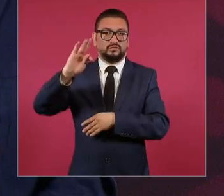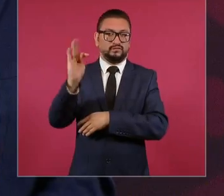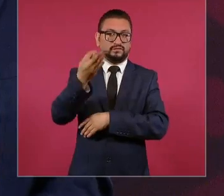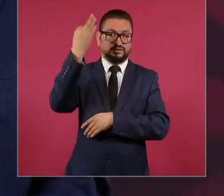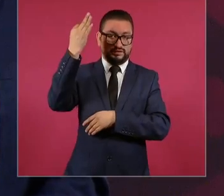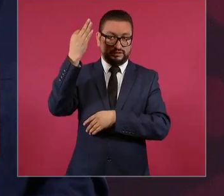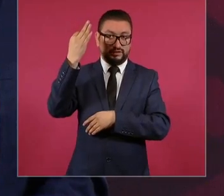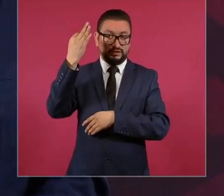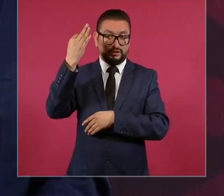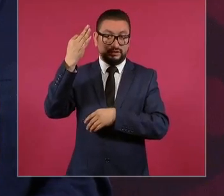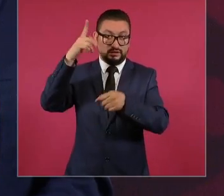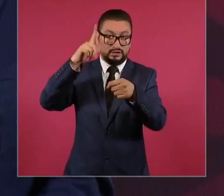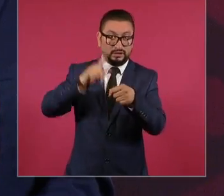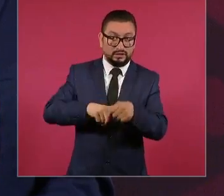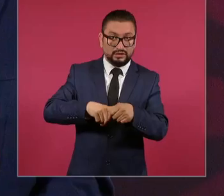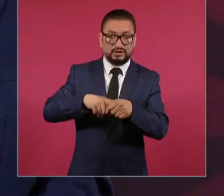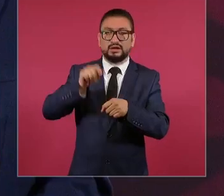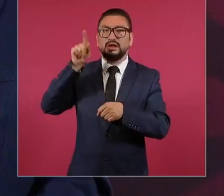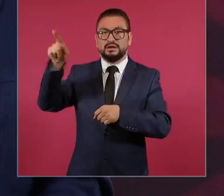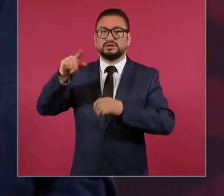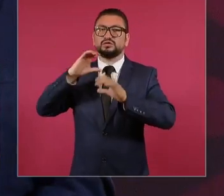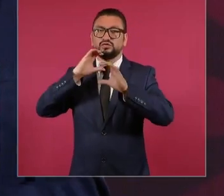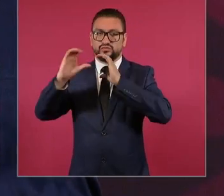es en comunicación,